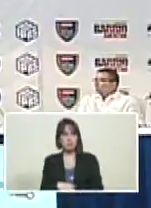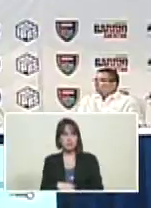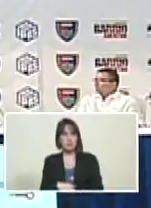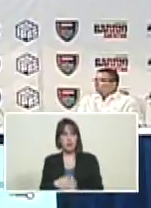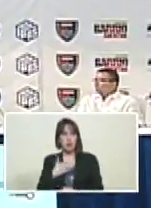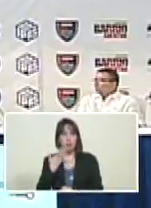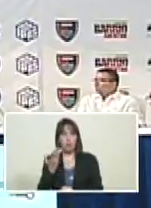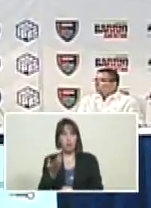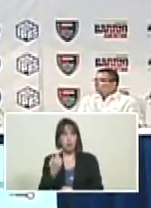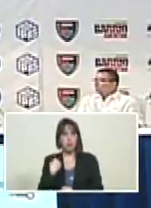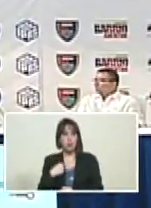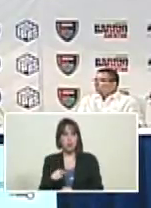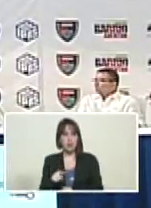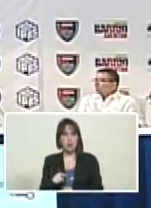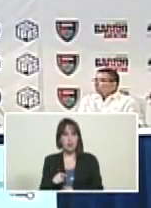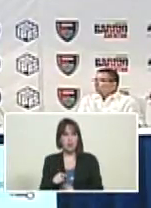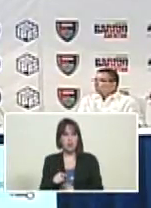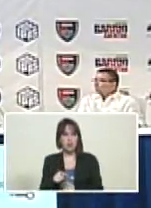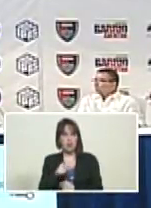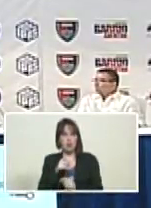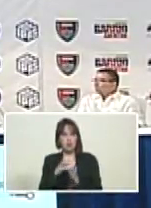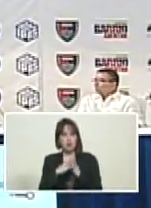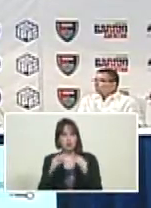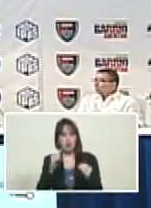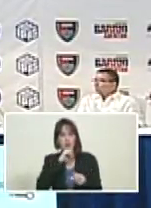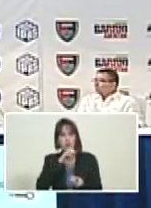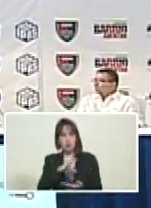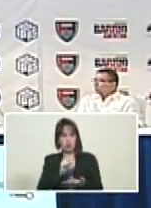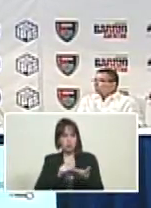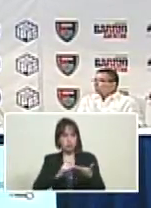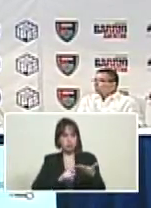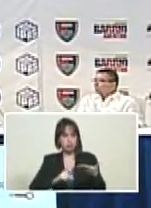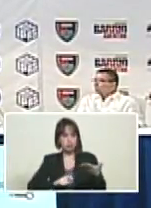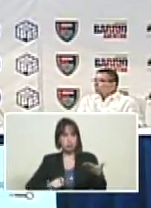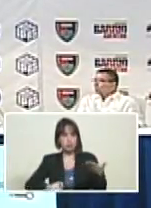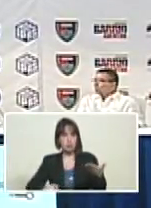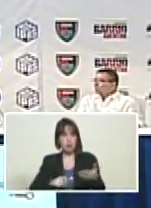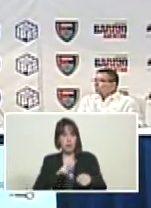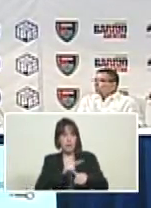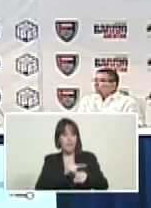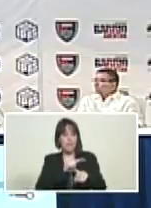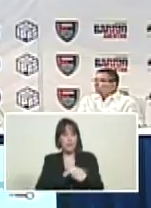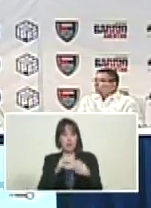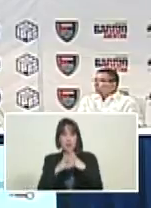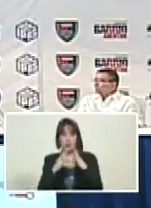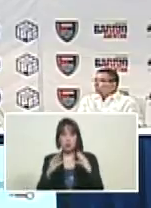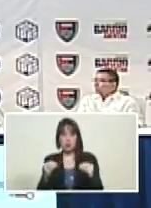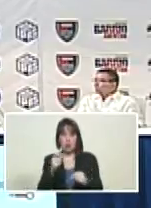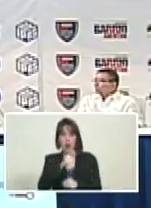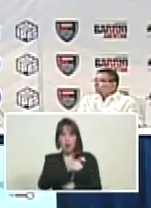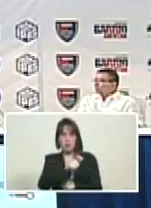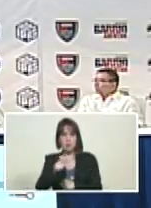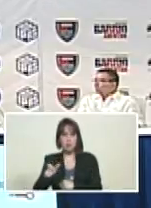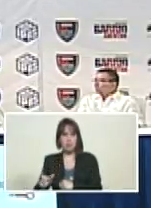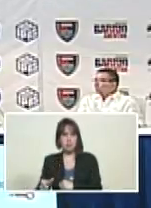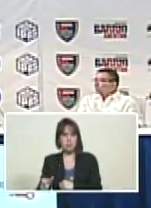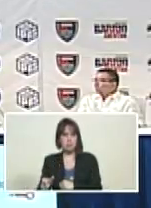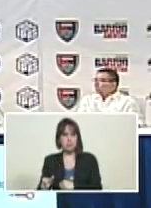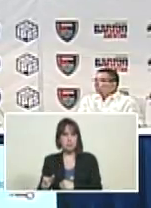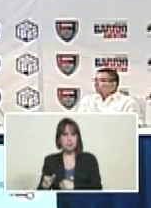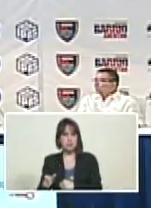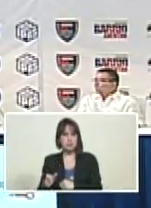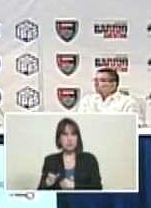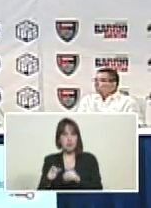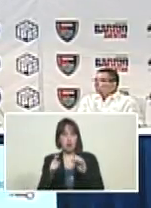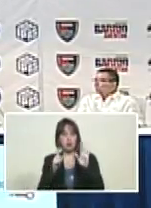podemos tener el historial médico de todos los pacientes de los